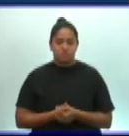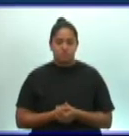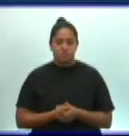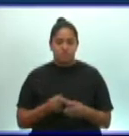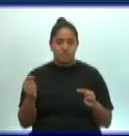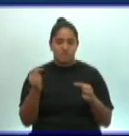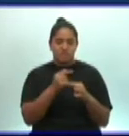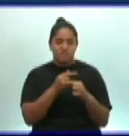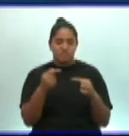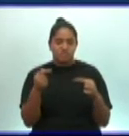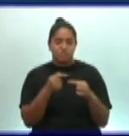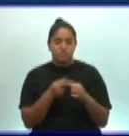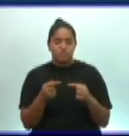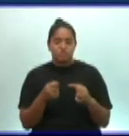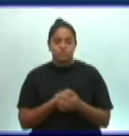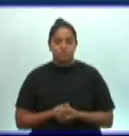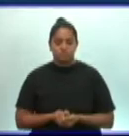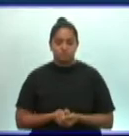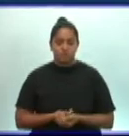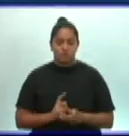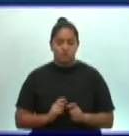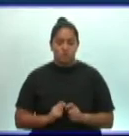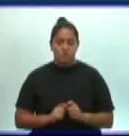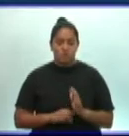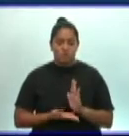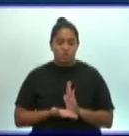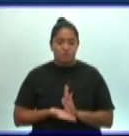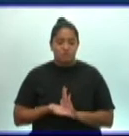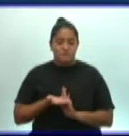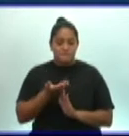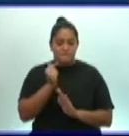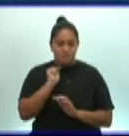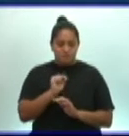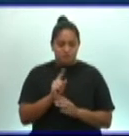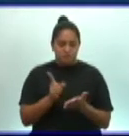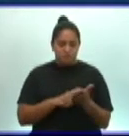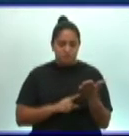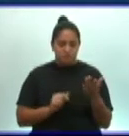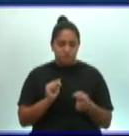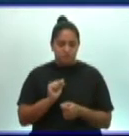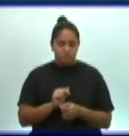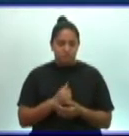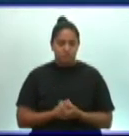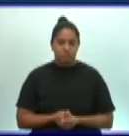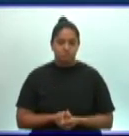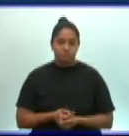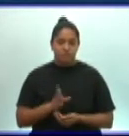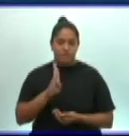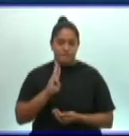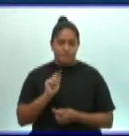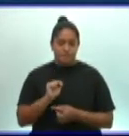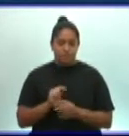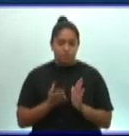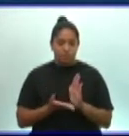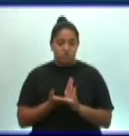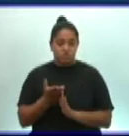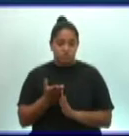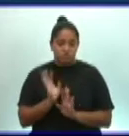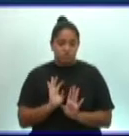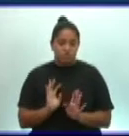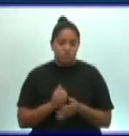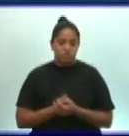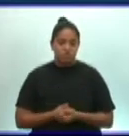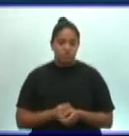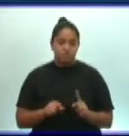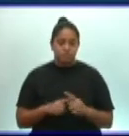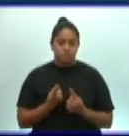Bueno, cuando aumenta la intensidad de la corriente eléctrica que circula por el conductor, entonces el vector de inducción magnética tiene que aumentar, ya que el